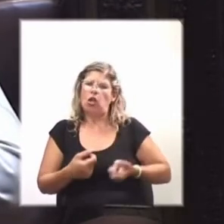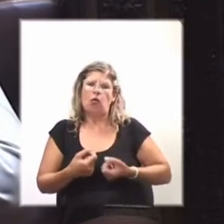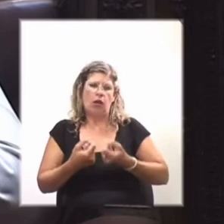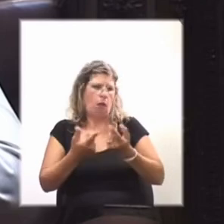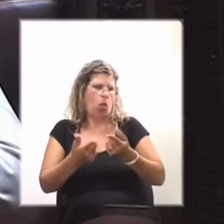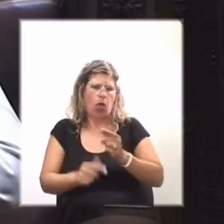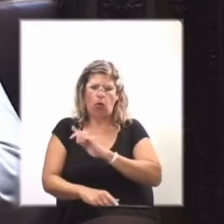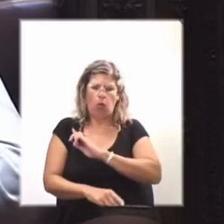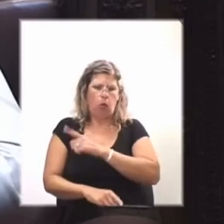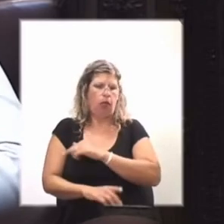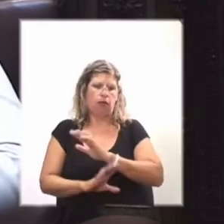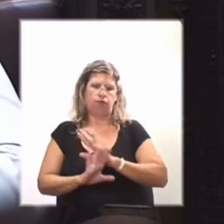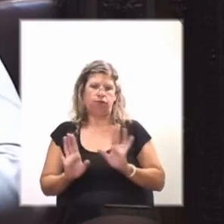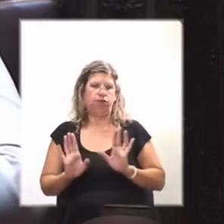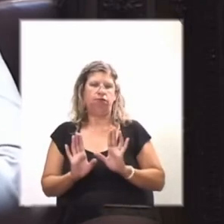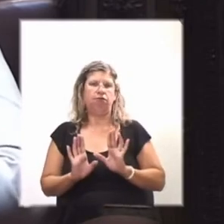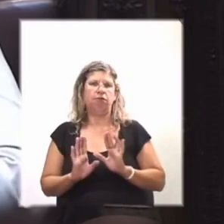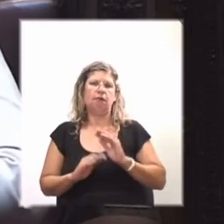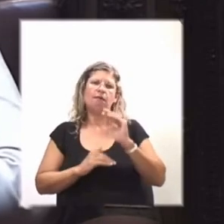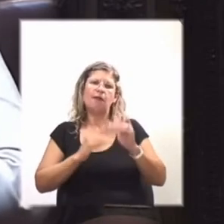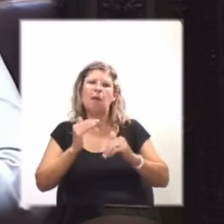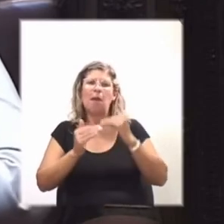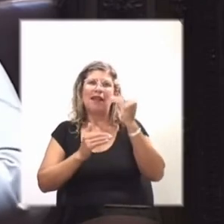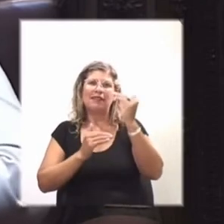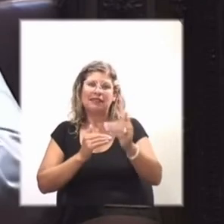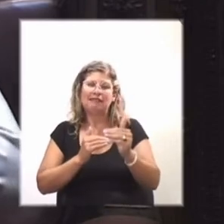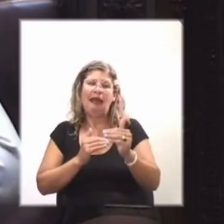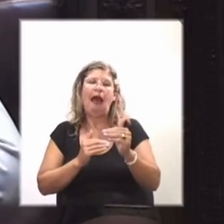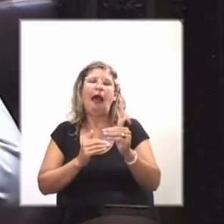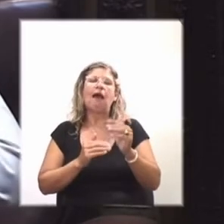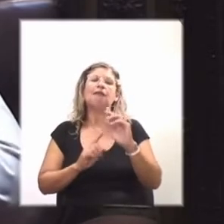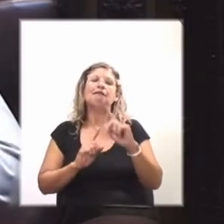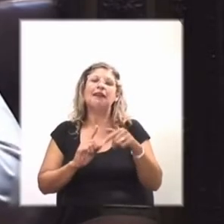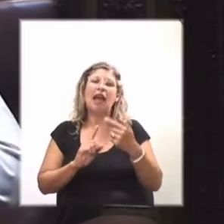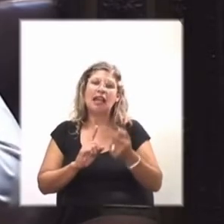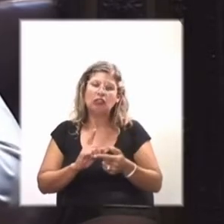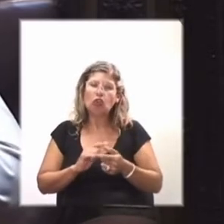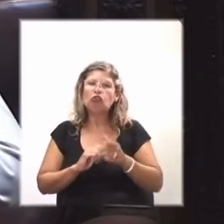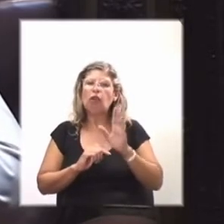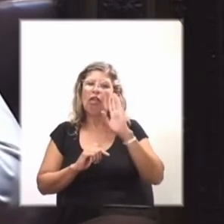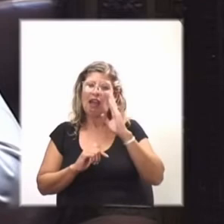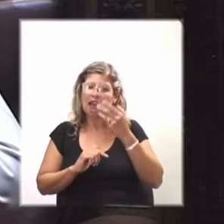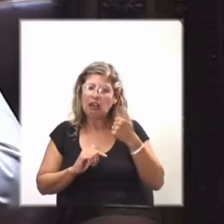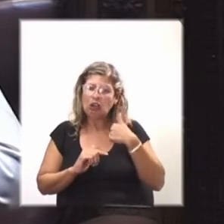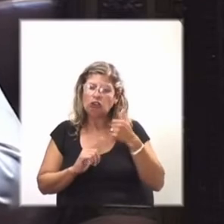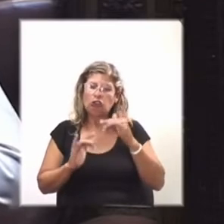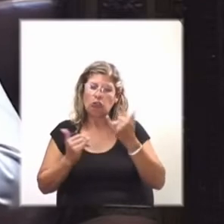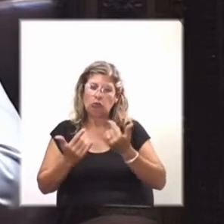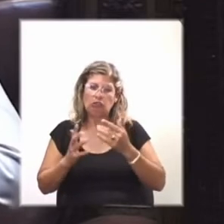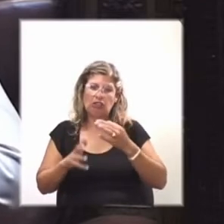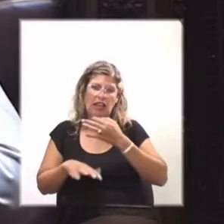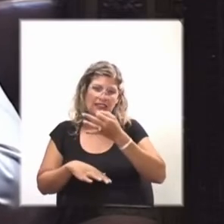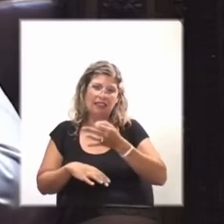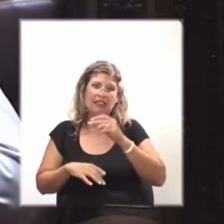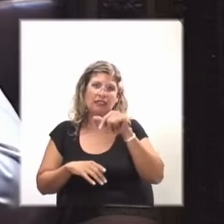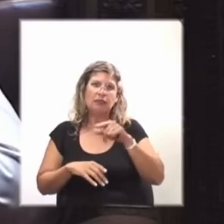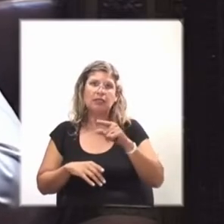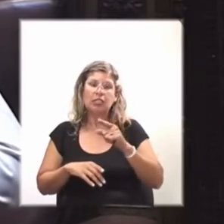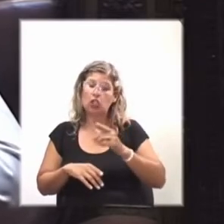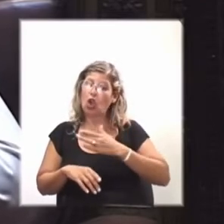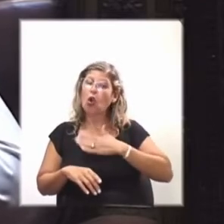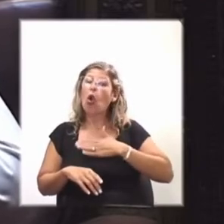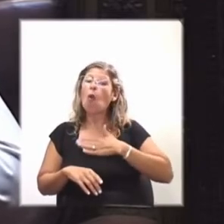poder. Más allá, entonces, del reconocimiento, como se ha expresado y